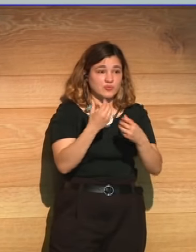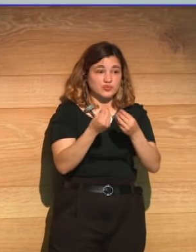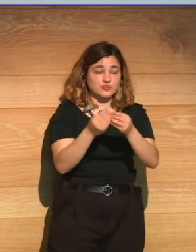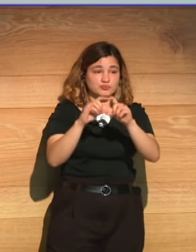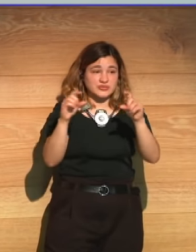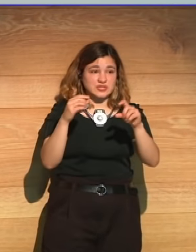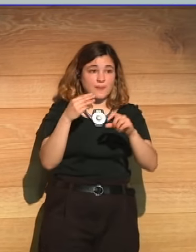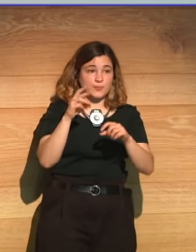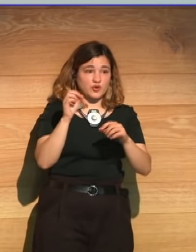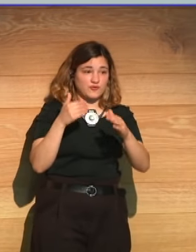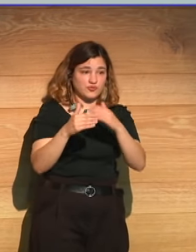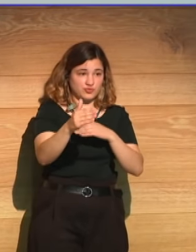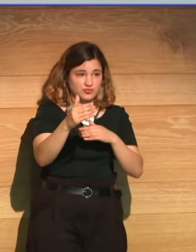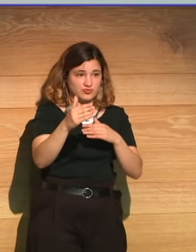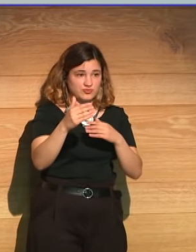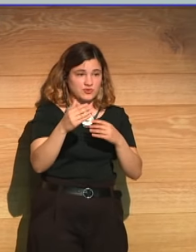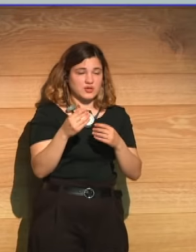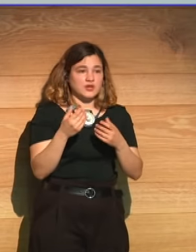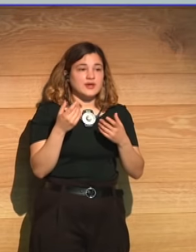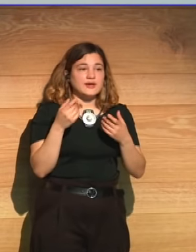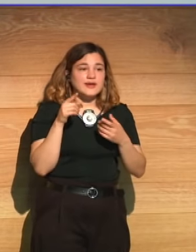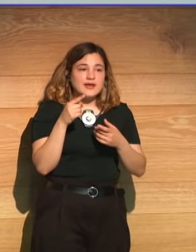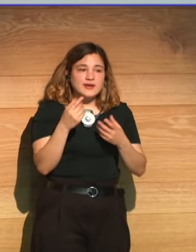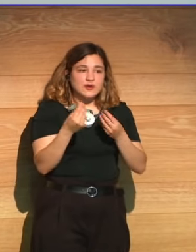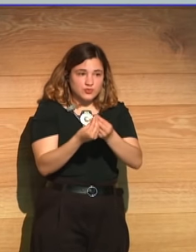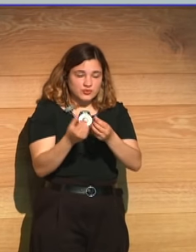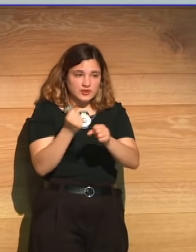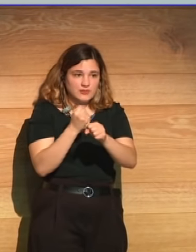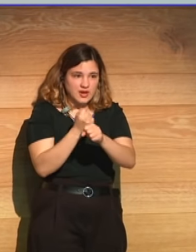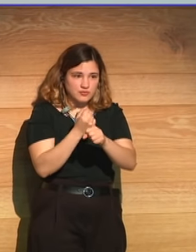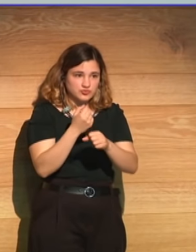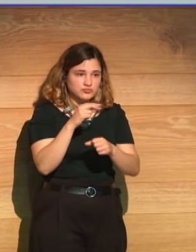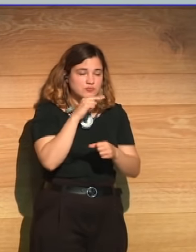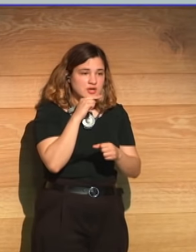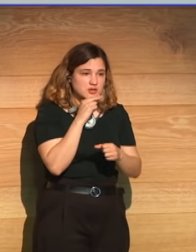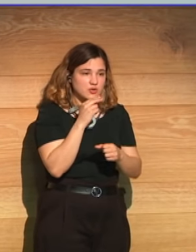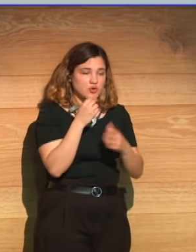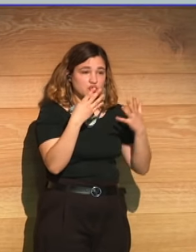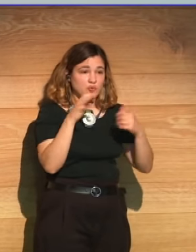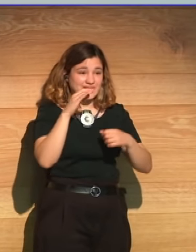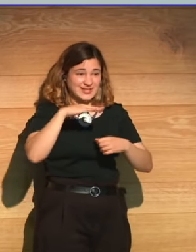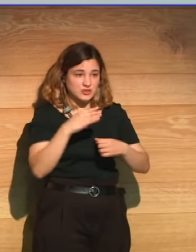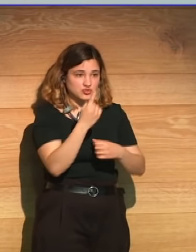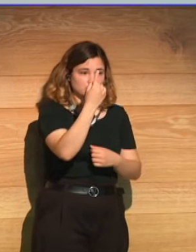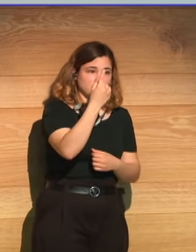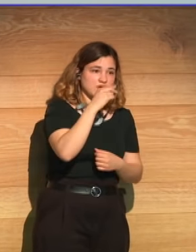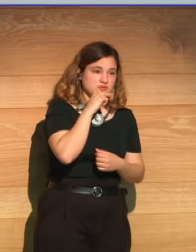promedio de una letrina para cada 90 niños. En ciertas condiciones higiénicas, ¿cómo se puede garantizar la calidad